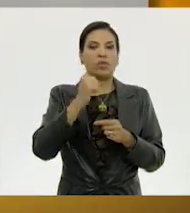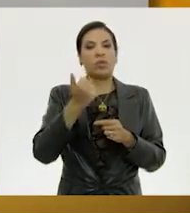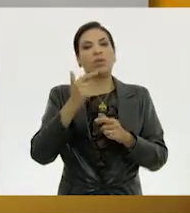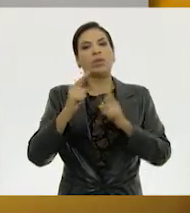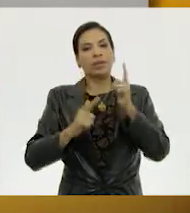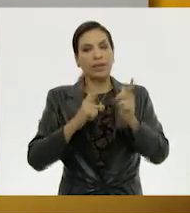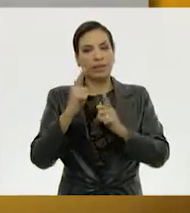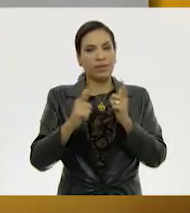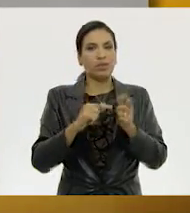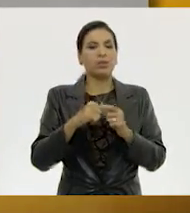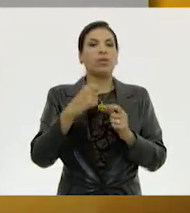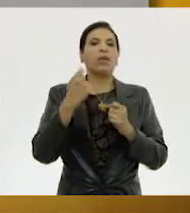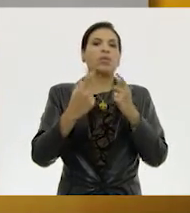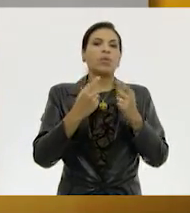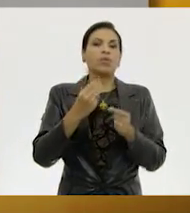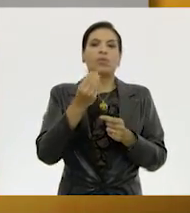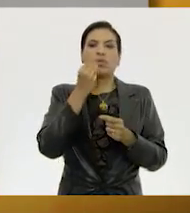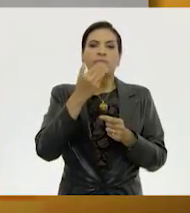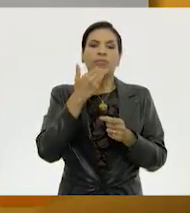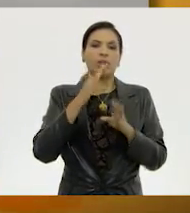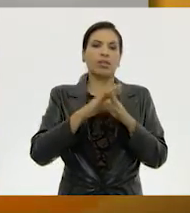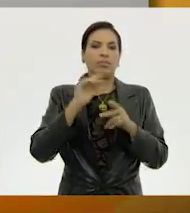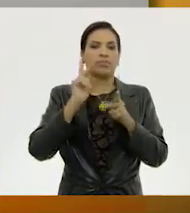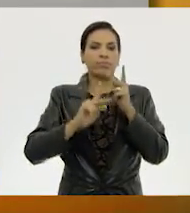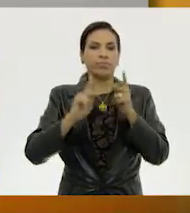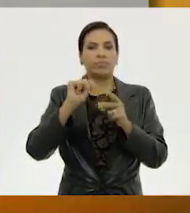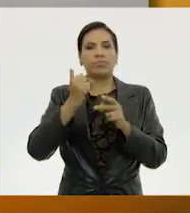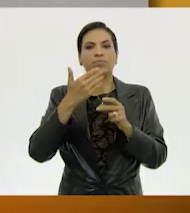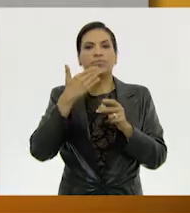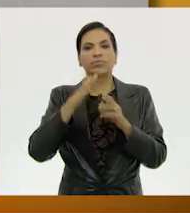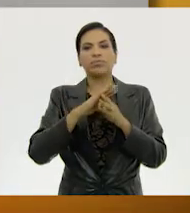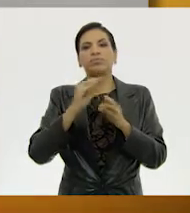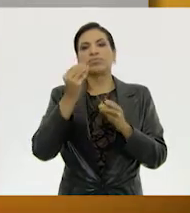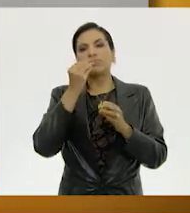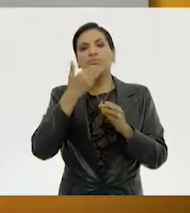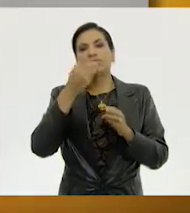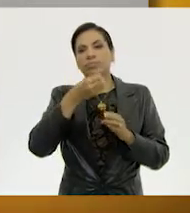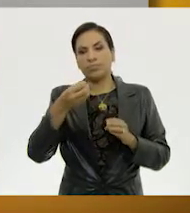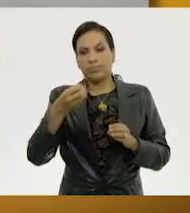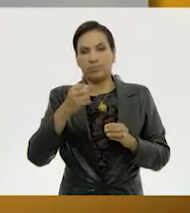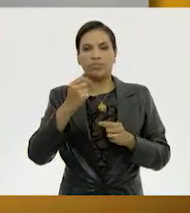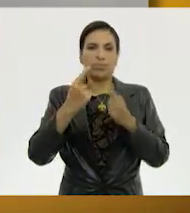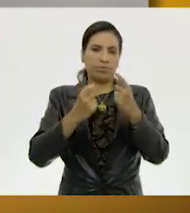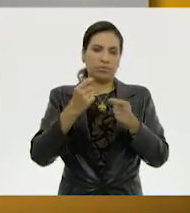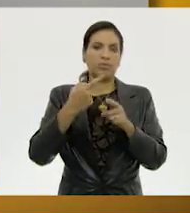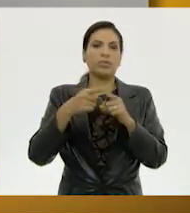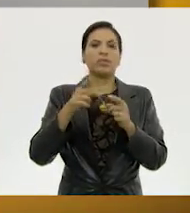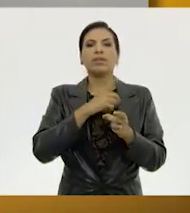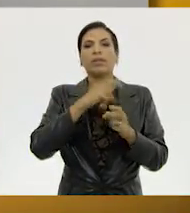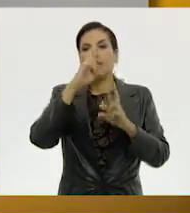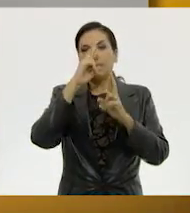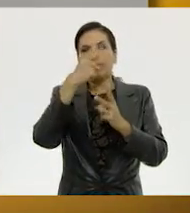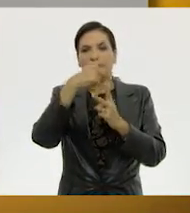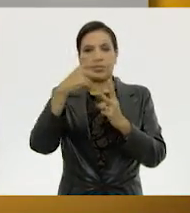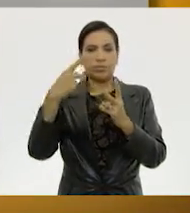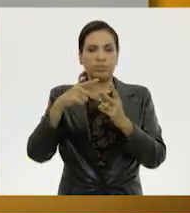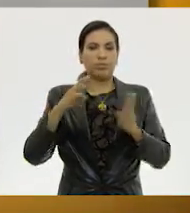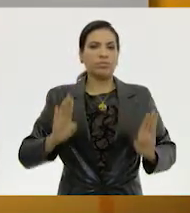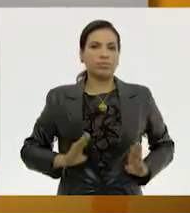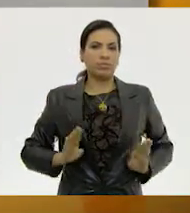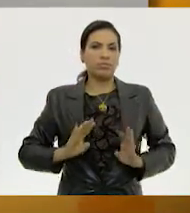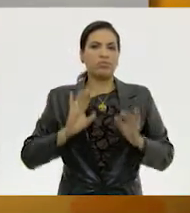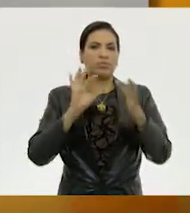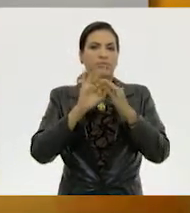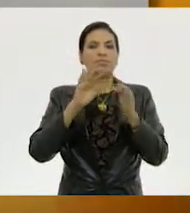otros más lentos, unos lo toman de forma espasmódica y otros de manera entrecortada. Debemos respetar sus ritmos y tener una actitud